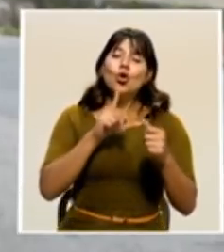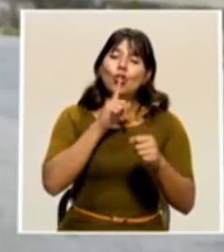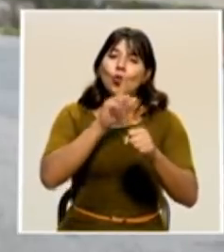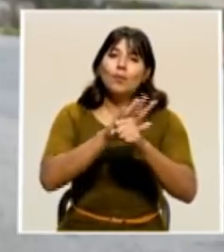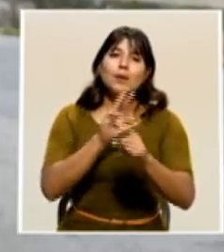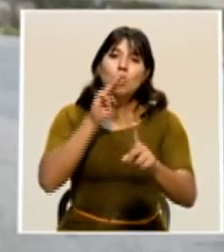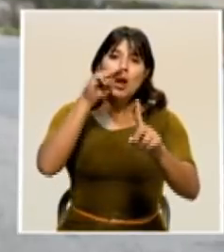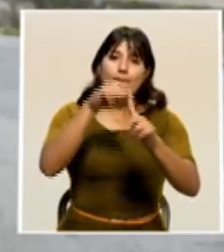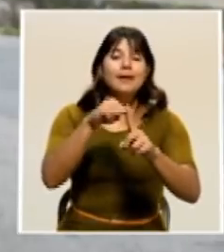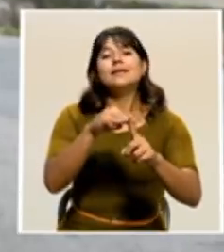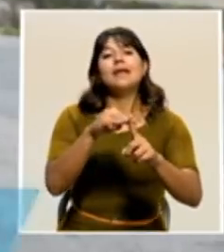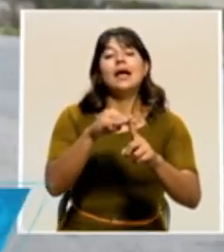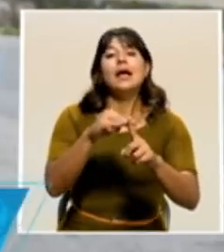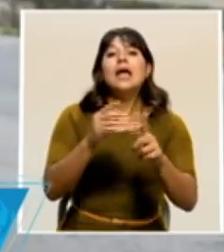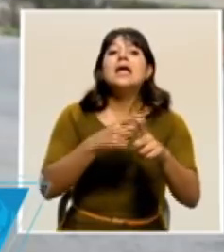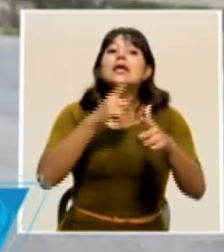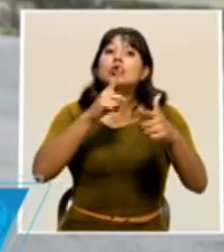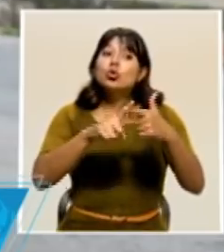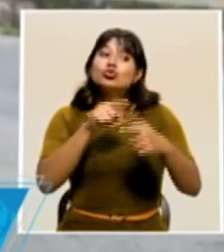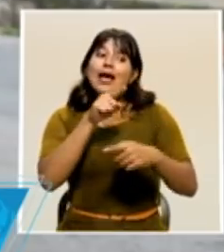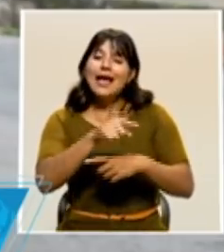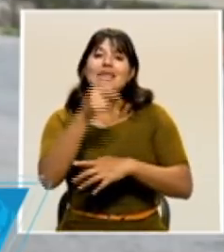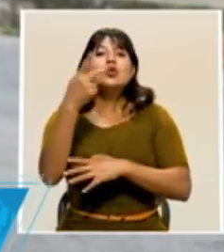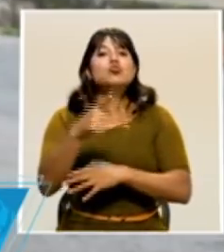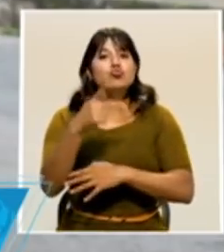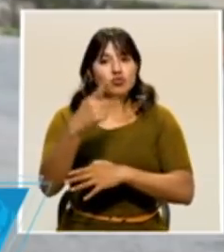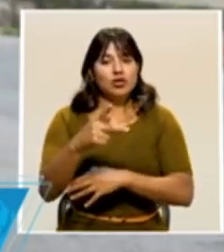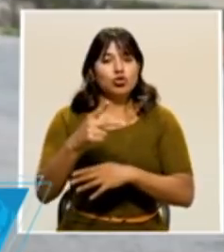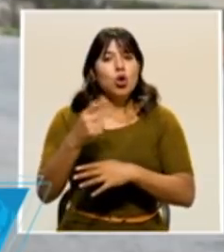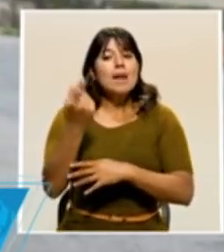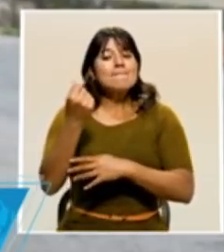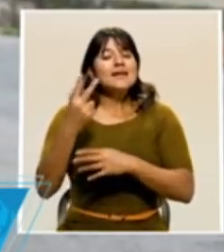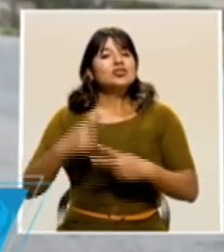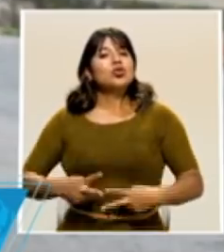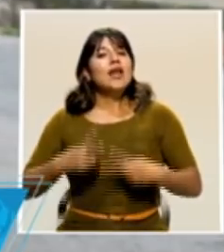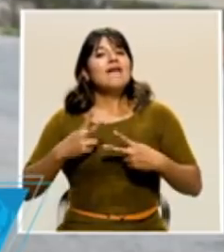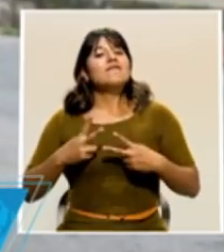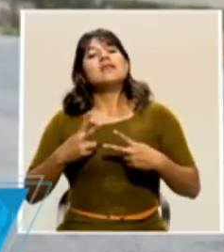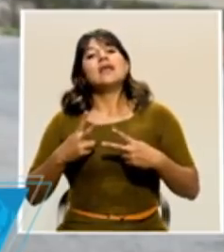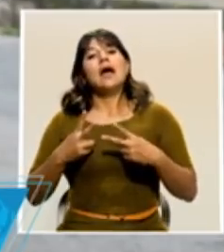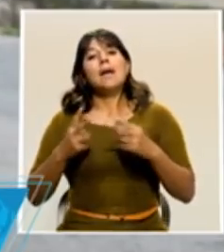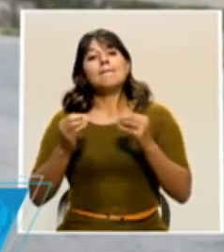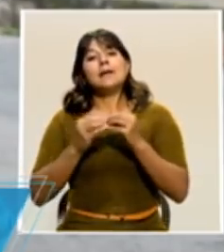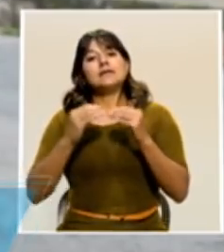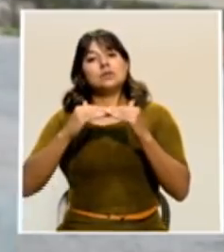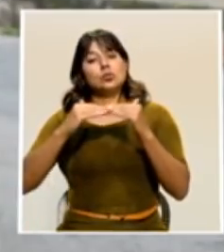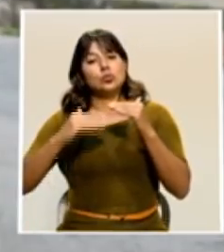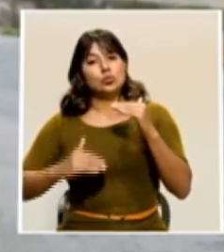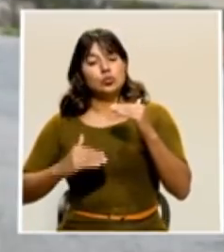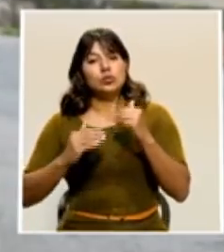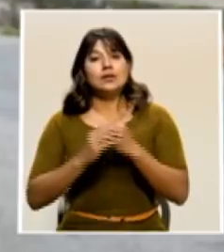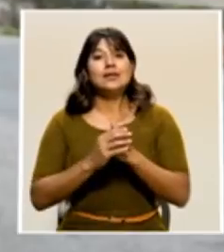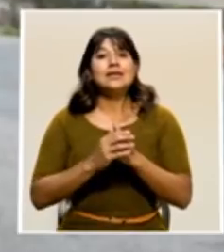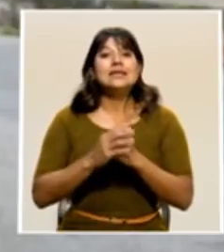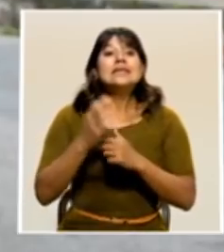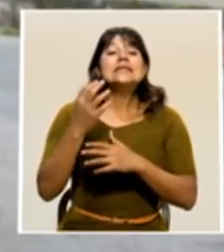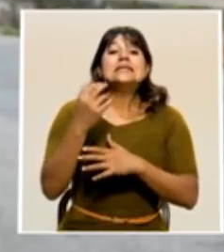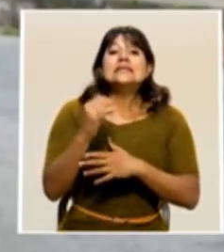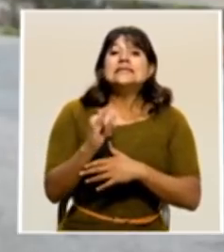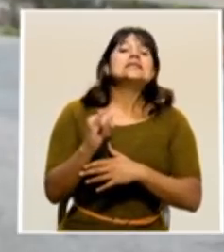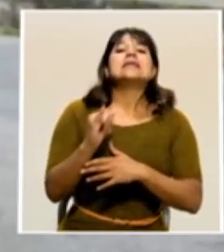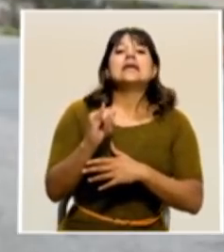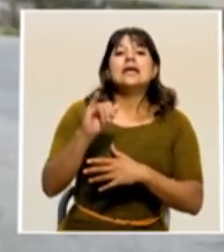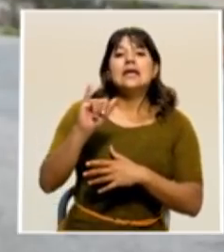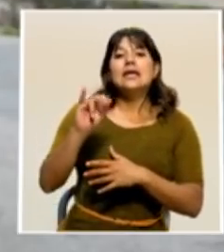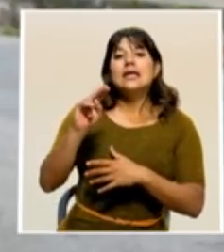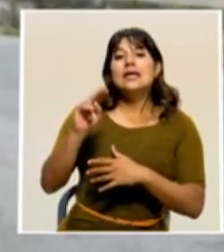tanto, podemos decir que ahí hay un riesgo inflacionario no al alza, sino a la baja. La inflación muy alta es dañina, pero